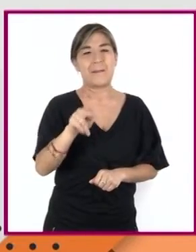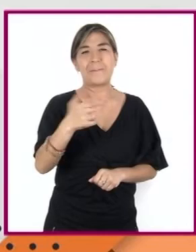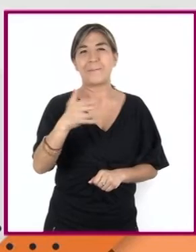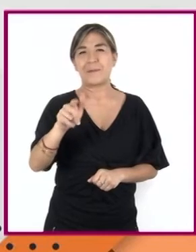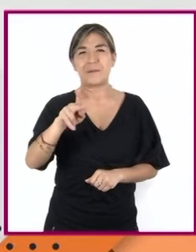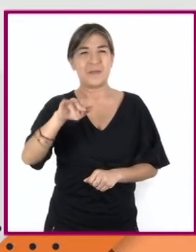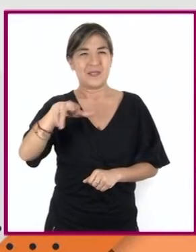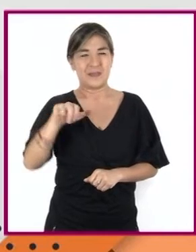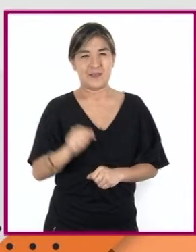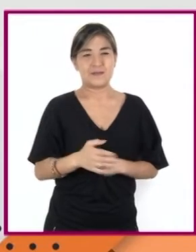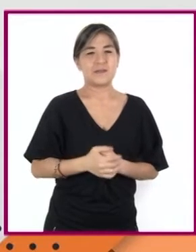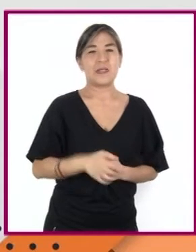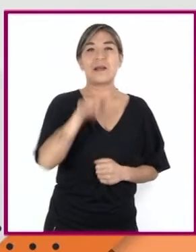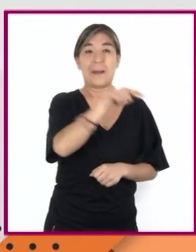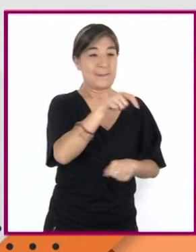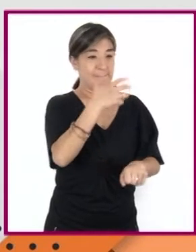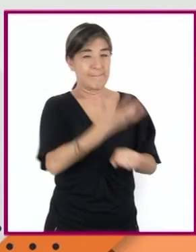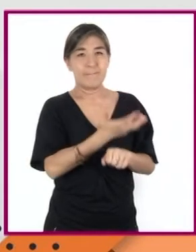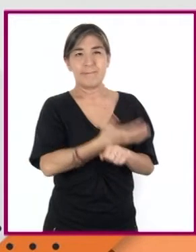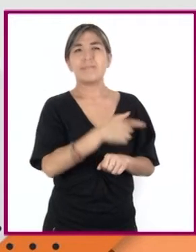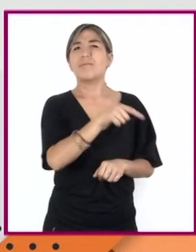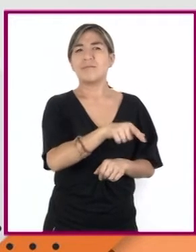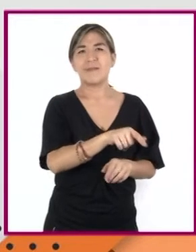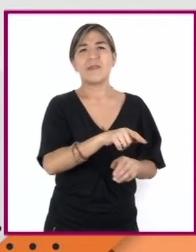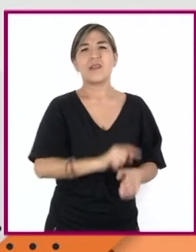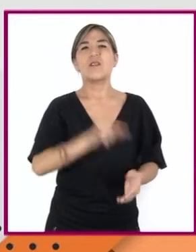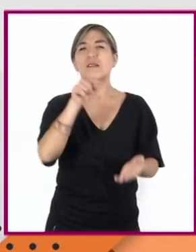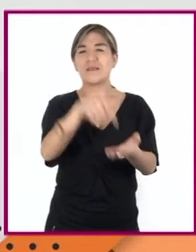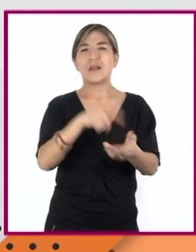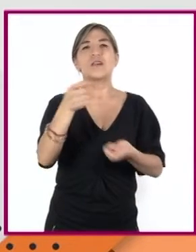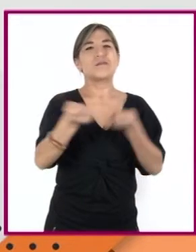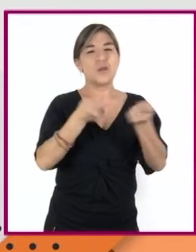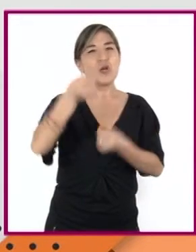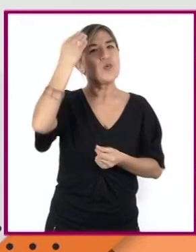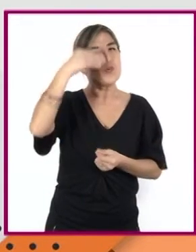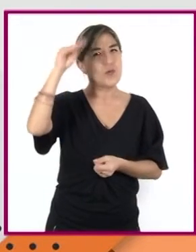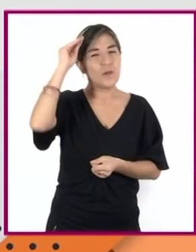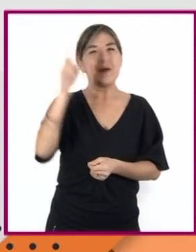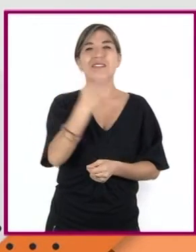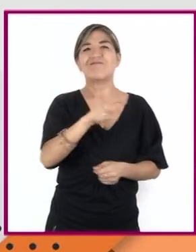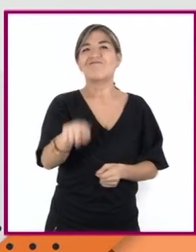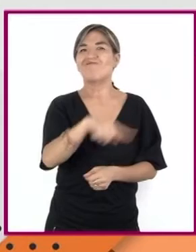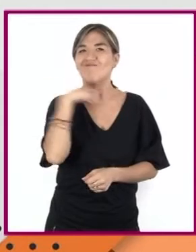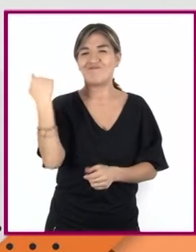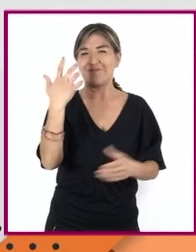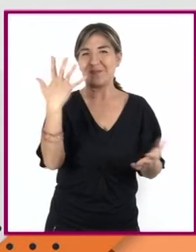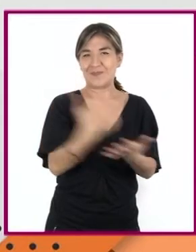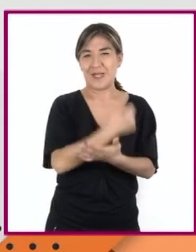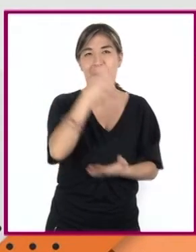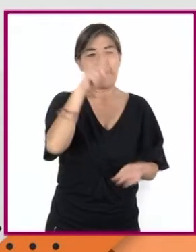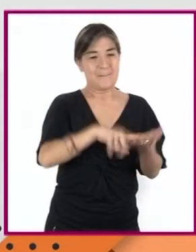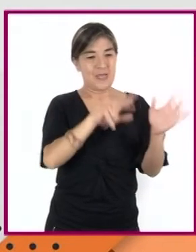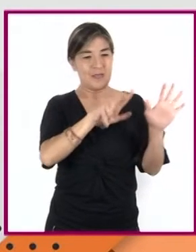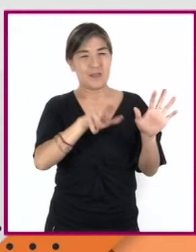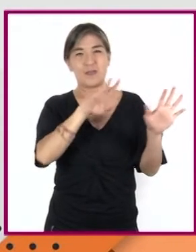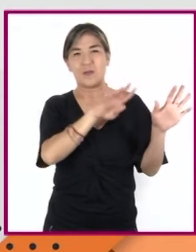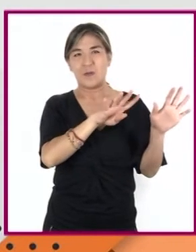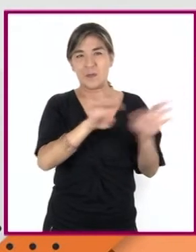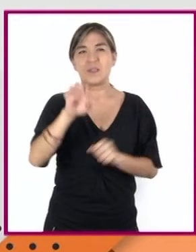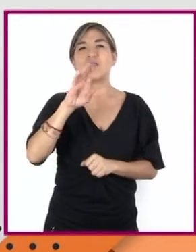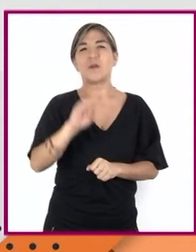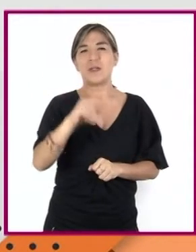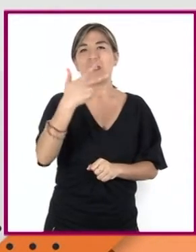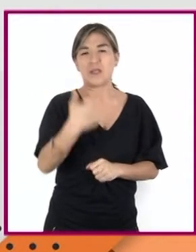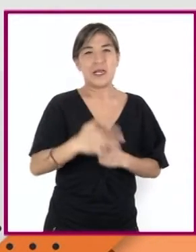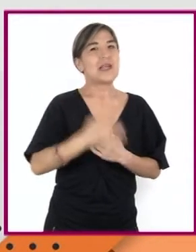continente, Estados Unidos de América tomó el control de Cuba al derrotar a España en 1898. Hizo lo mismo